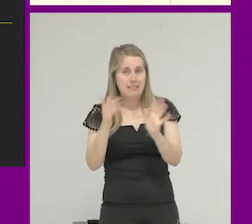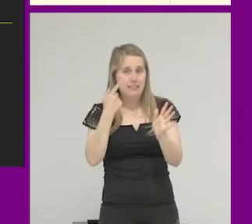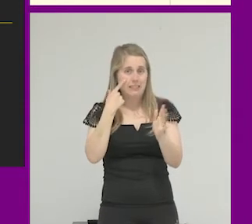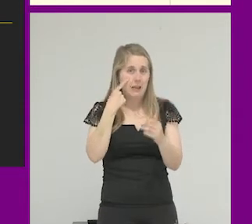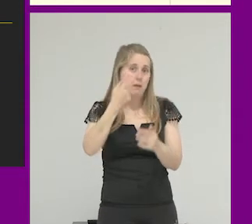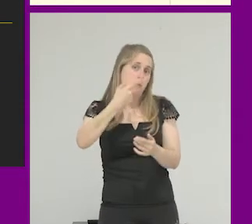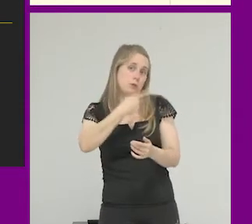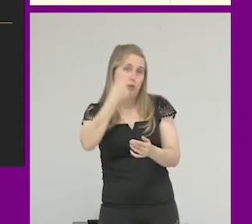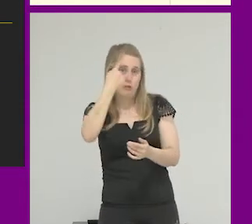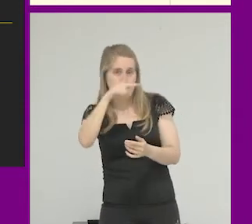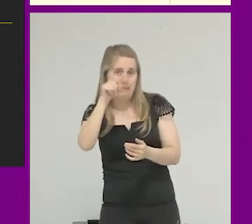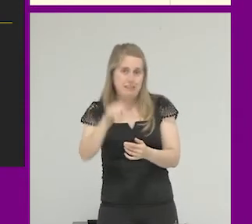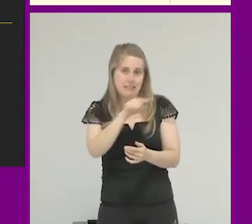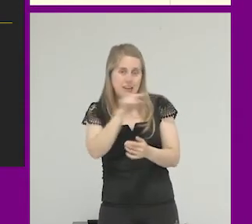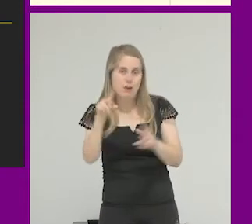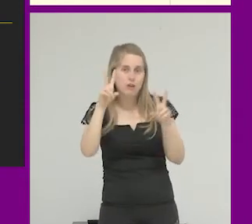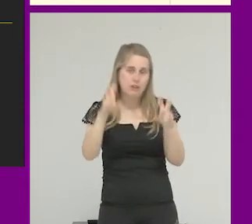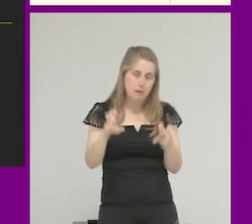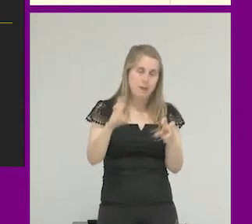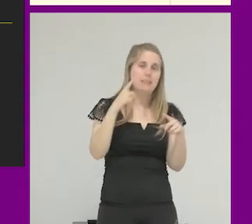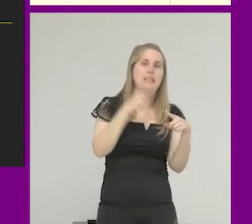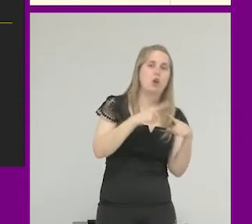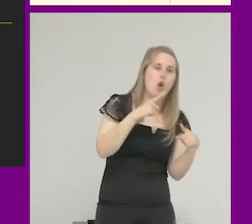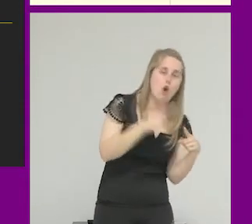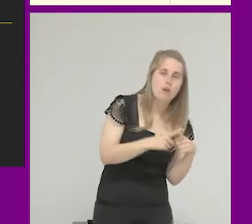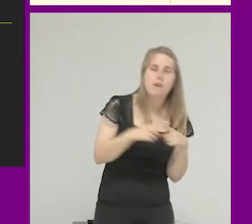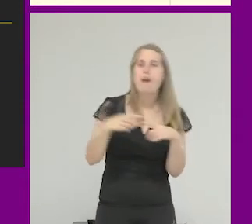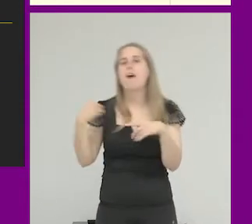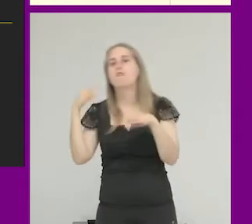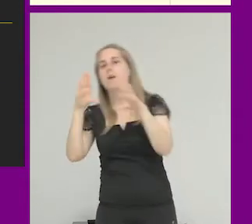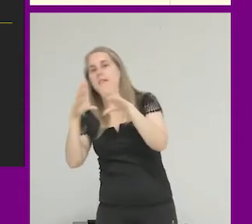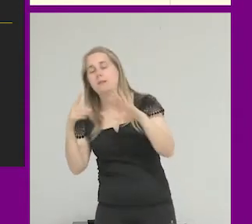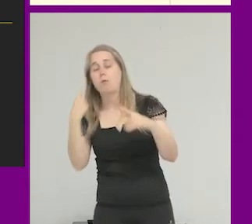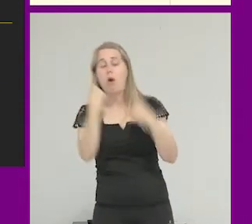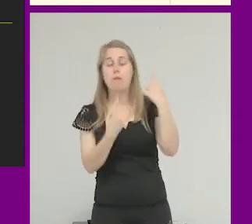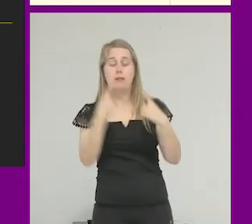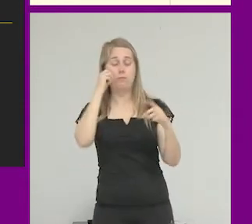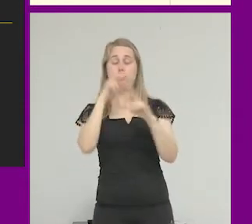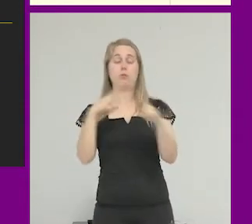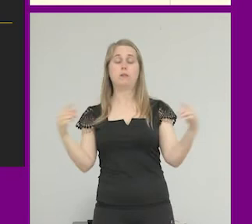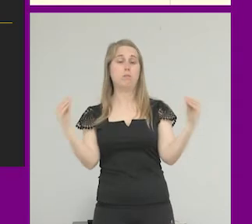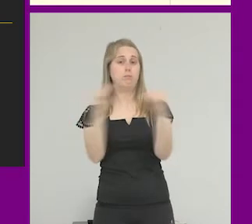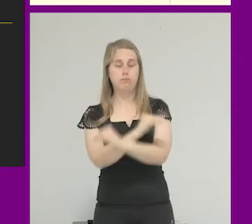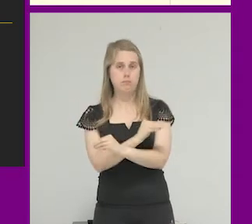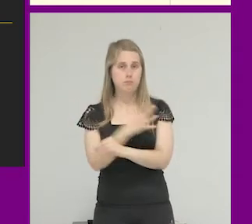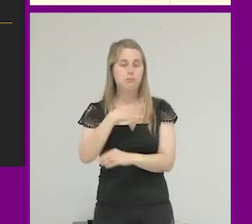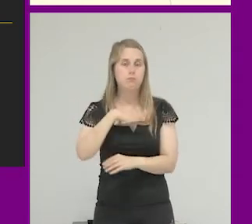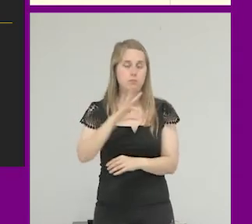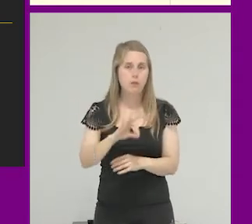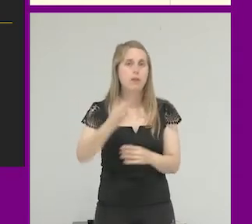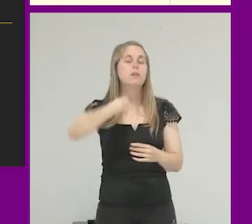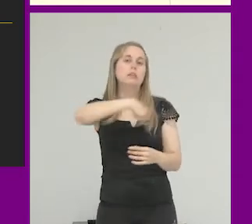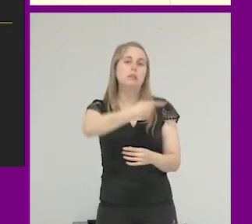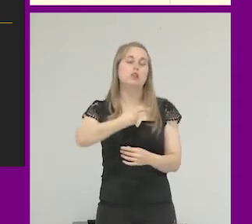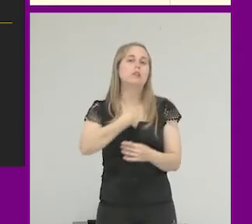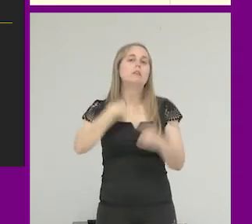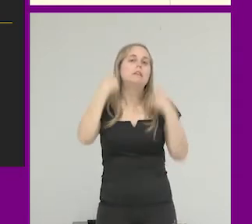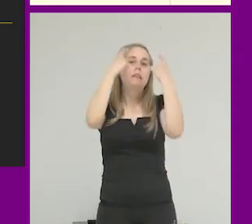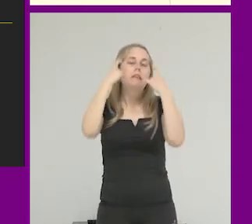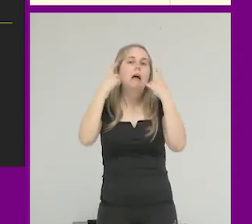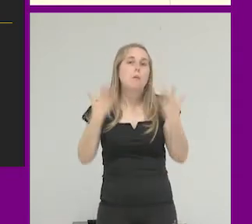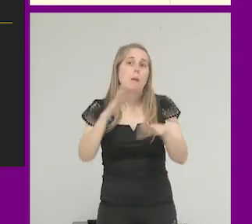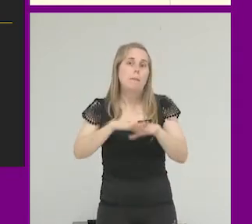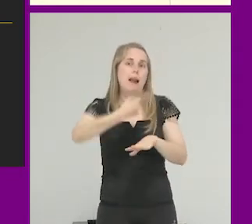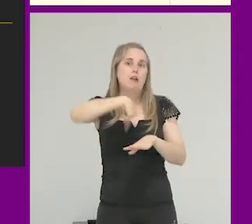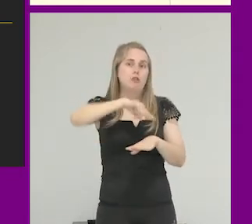ikusi duzuen edo ez, zelan sexologia eta feminismoa askotan talka egiten duten bi ikuspegiak diela, eta ordan, bueno, gu saiatu gea